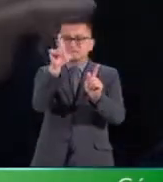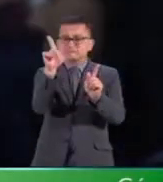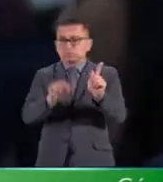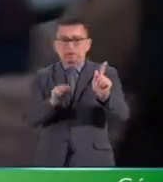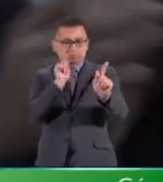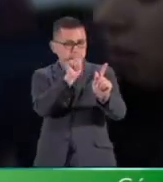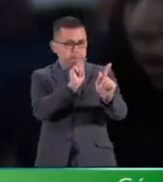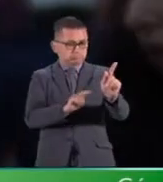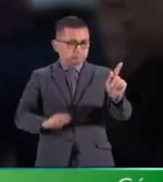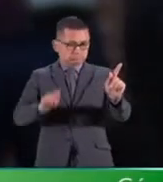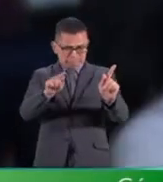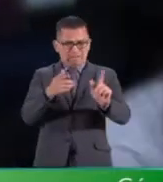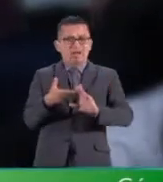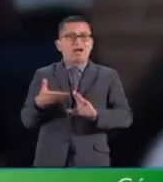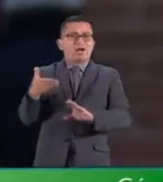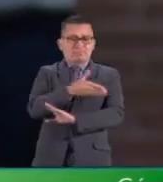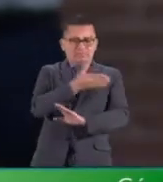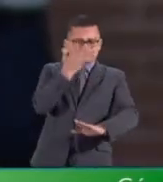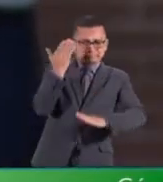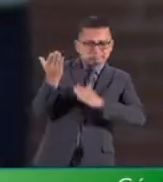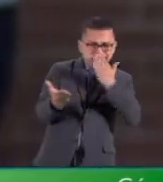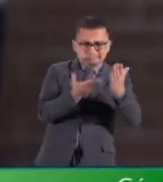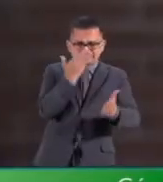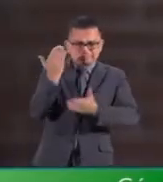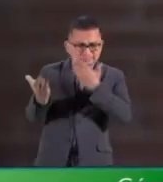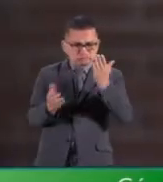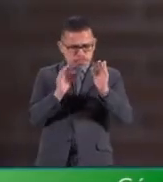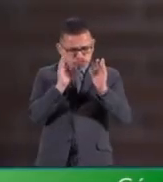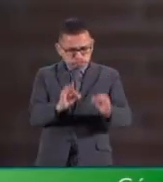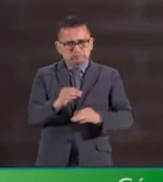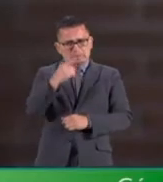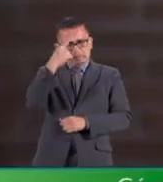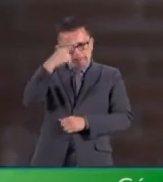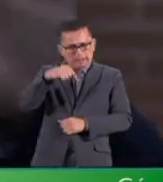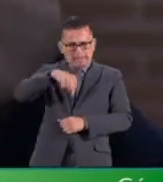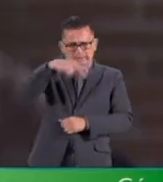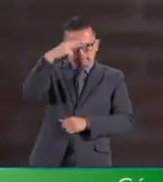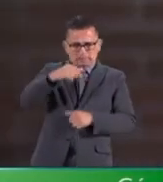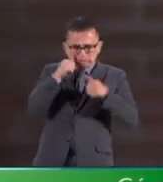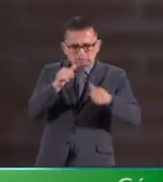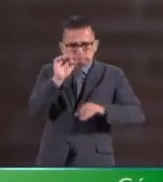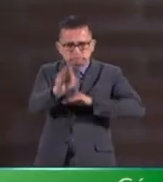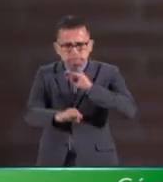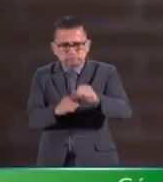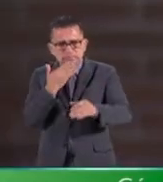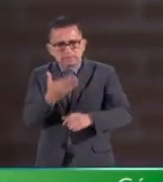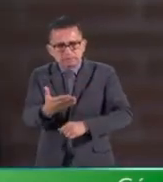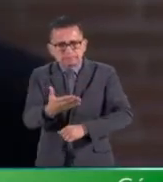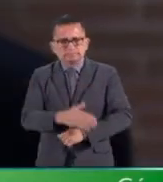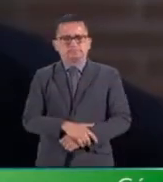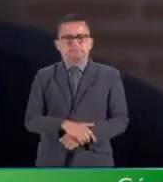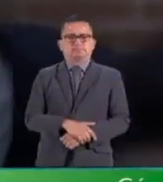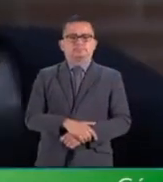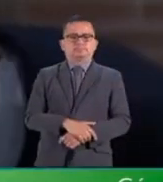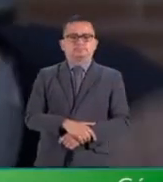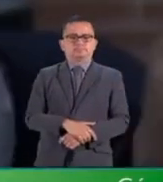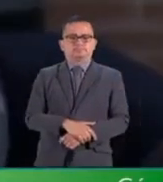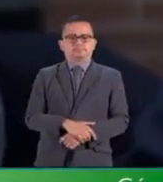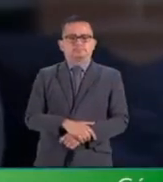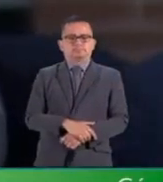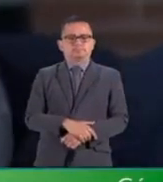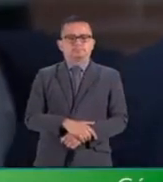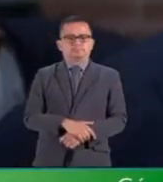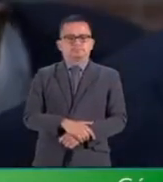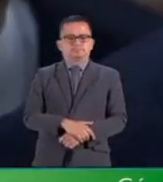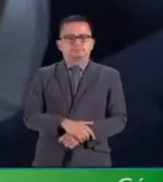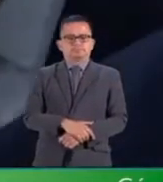que se habían preparado por años para servir a México. Secretarias de Estudio y Cuenta comprometidas,